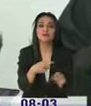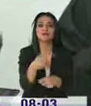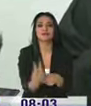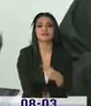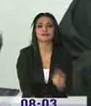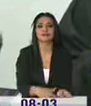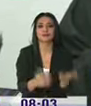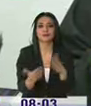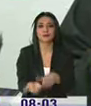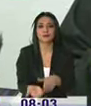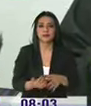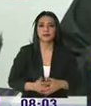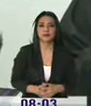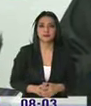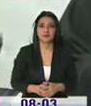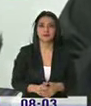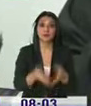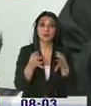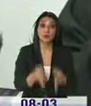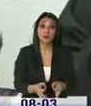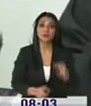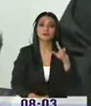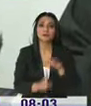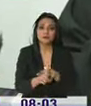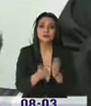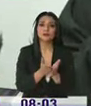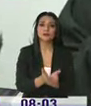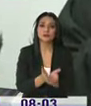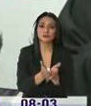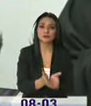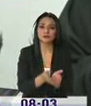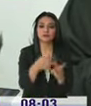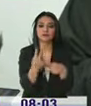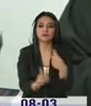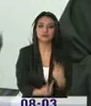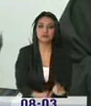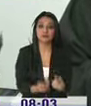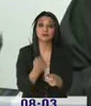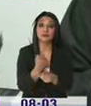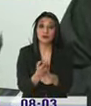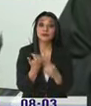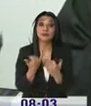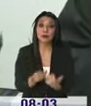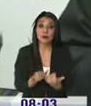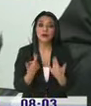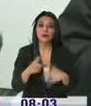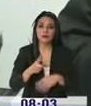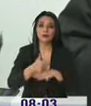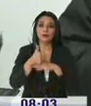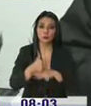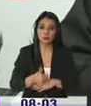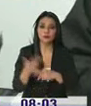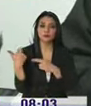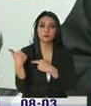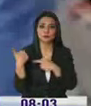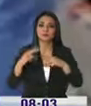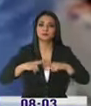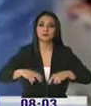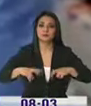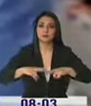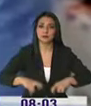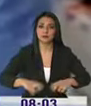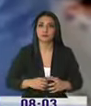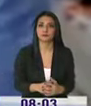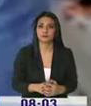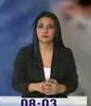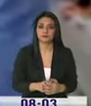Sufrió un accidente que está siendo en este momento investigado por la autoridad que corresponde. Los